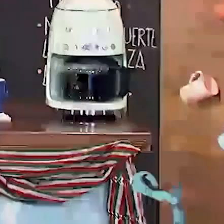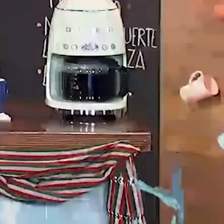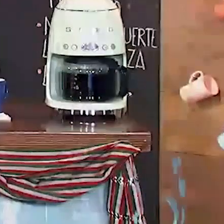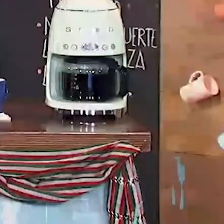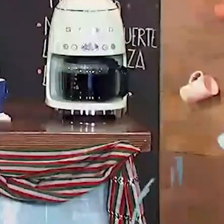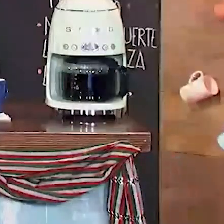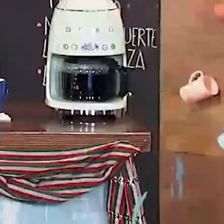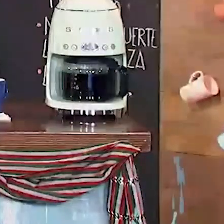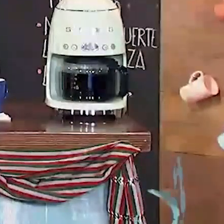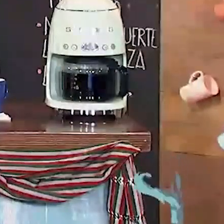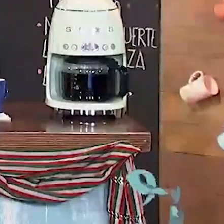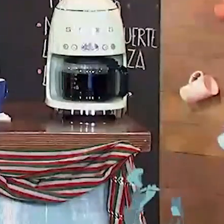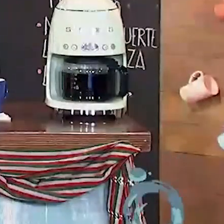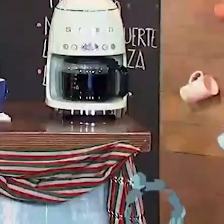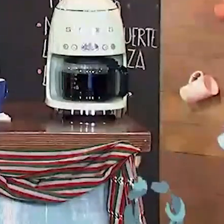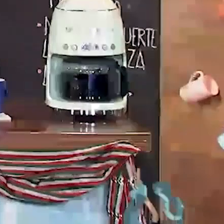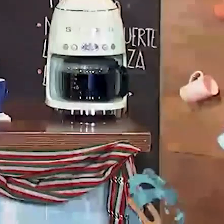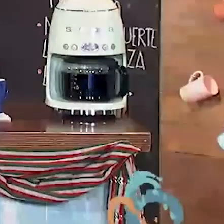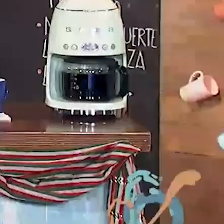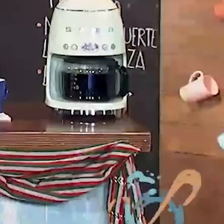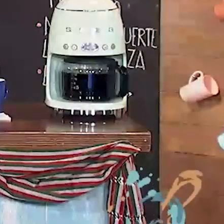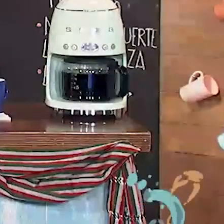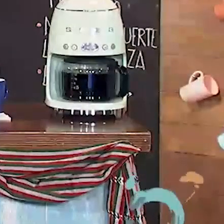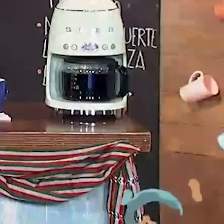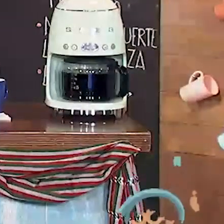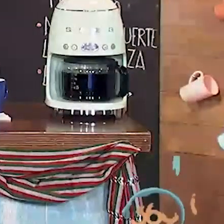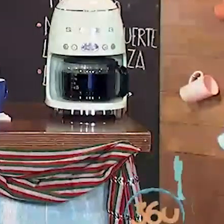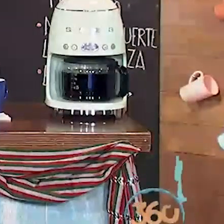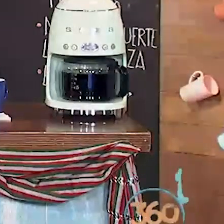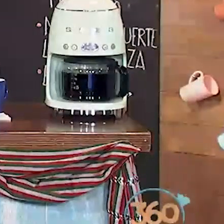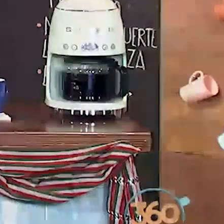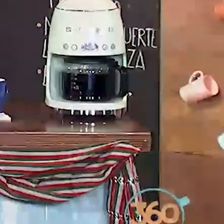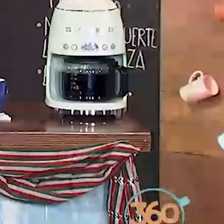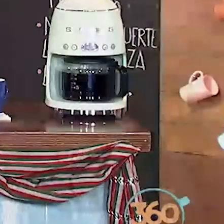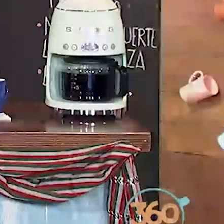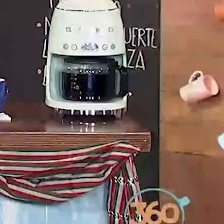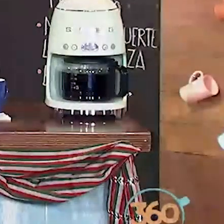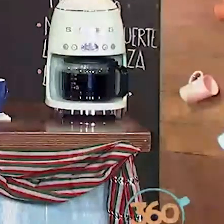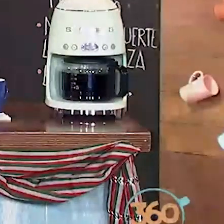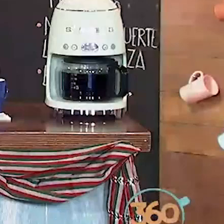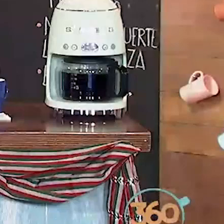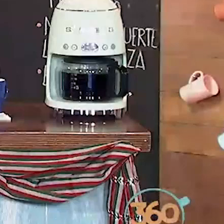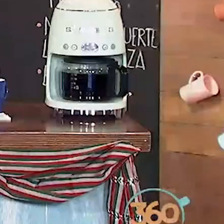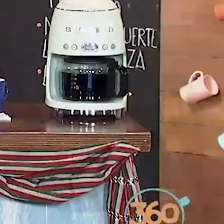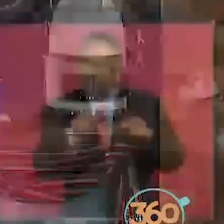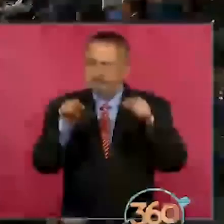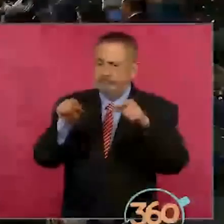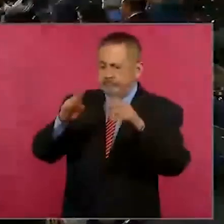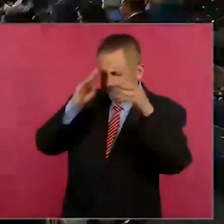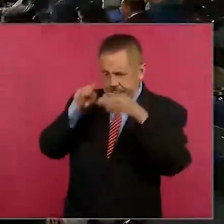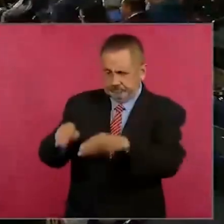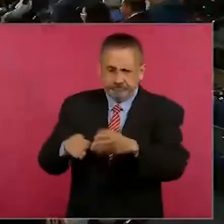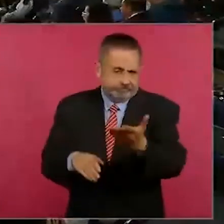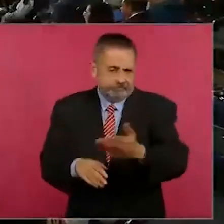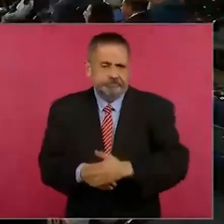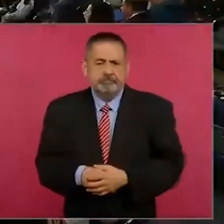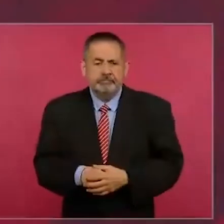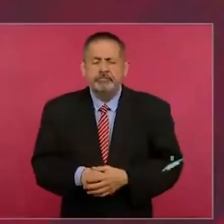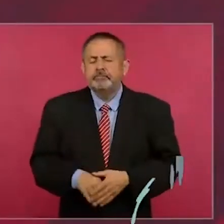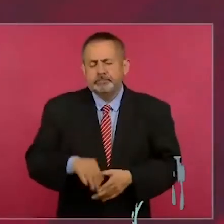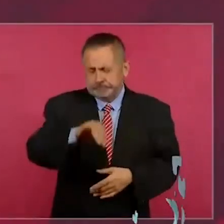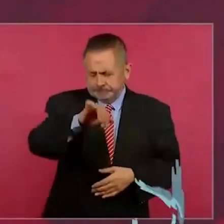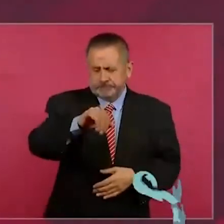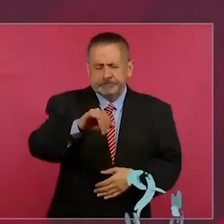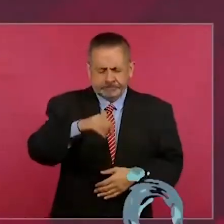tema cuando además pues era el gran cómplice, ¿no?, de este y otros empresarios? Ahí